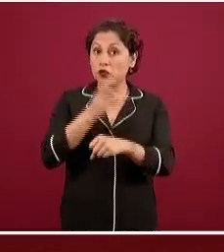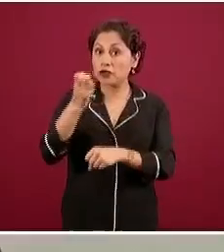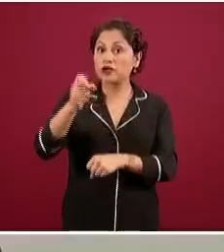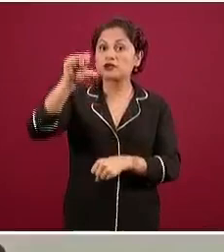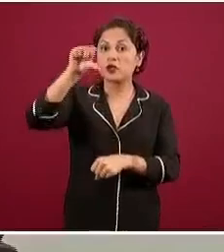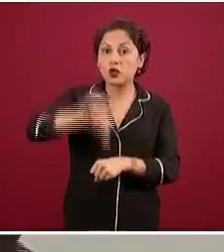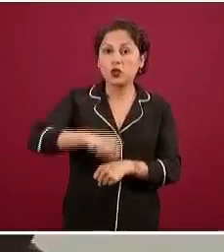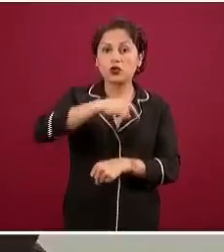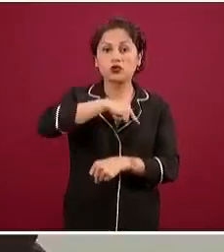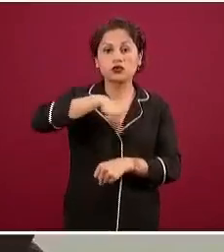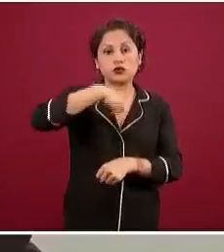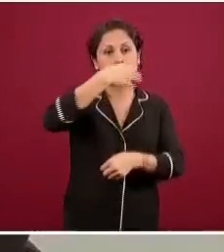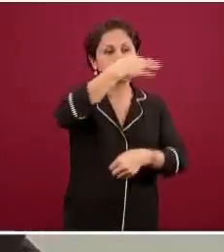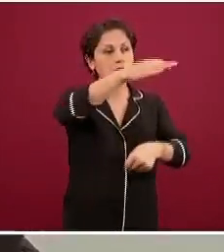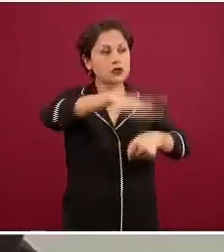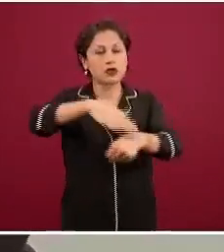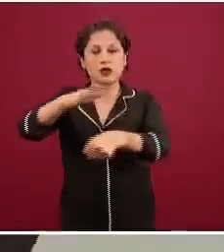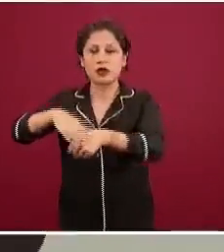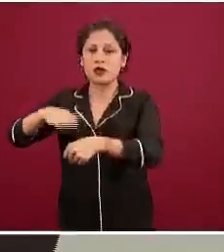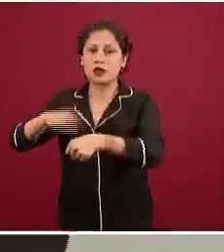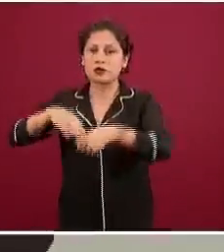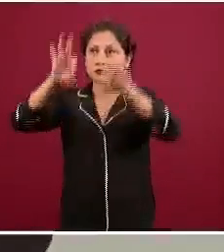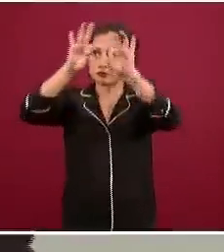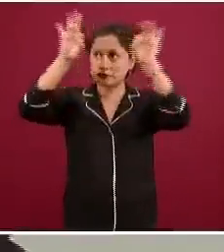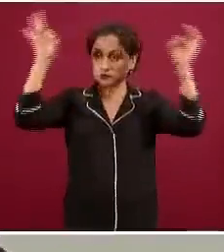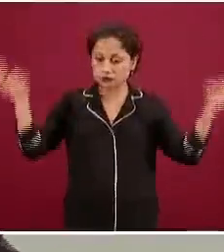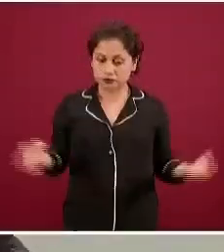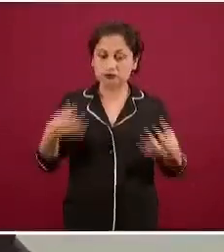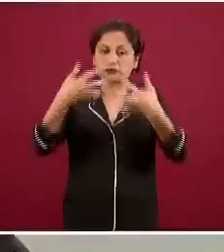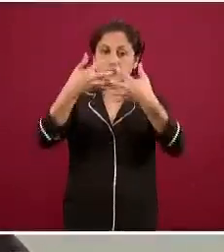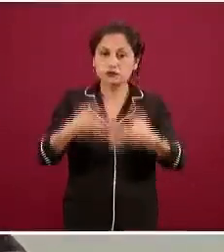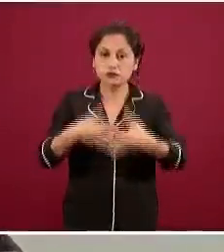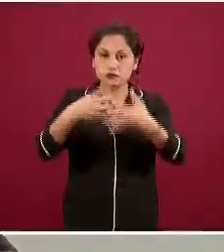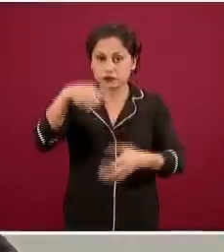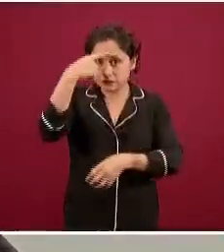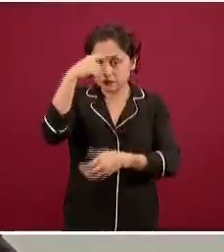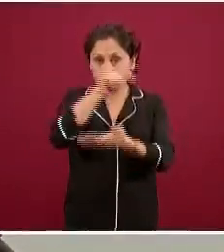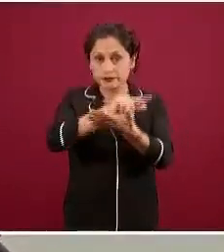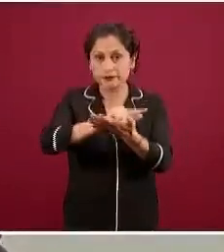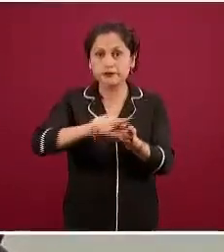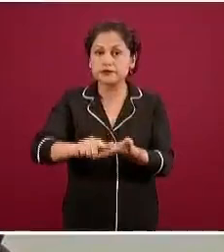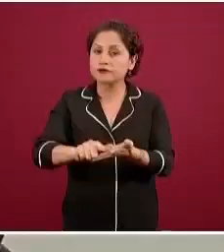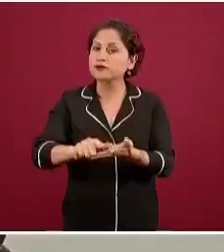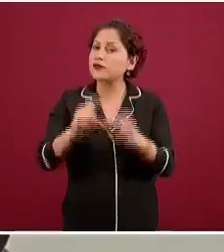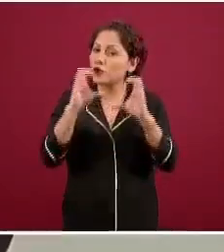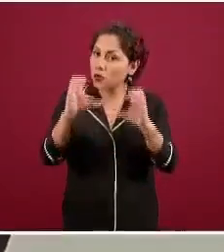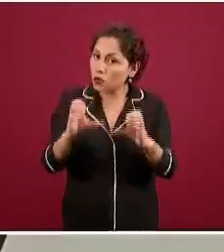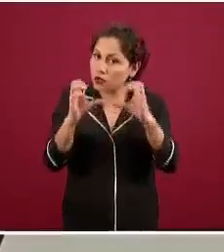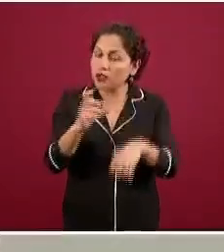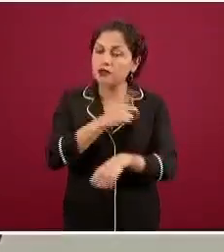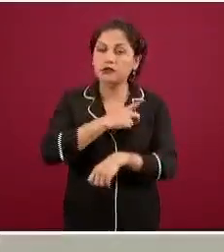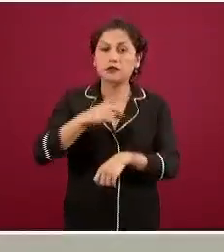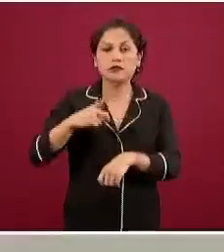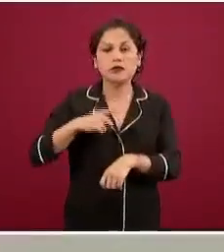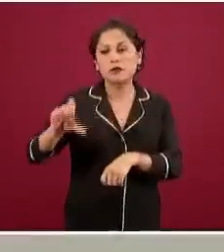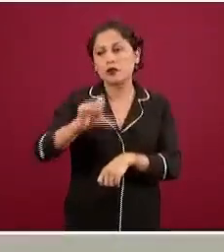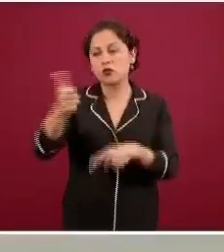tienen un porqué, las cosas tienen una técnica, las máquinas, en este caso podríamos considerar una máquina este túnel, han